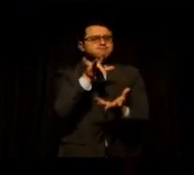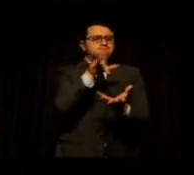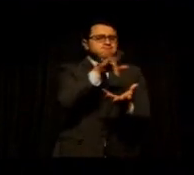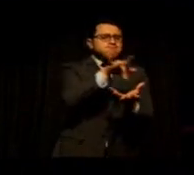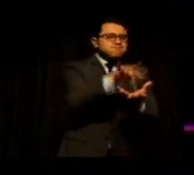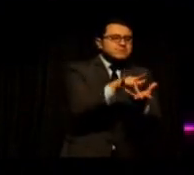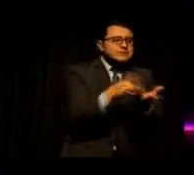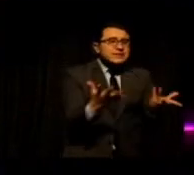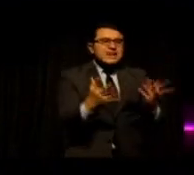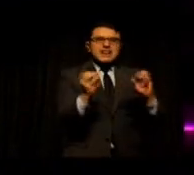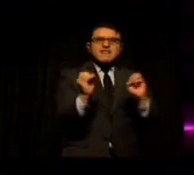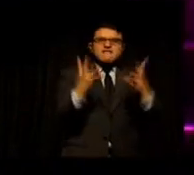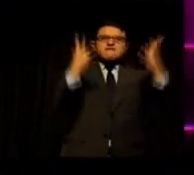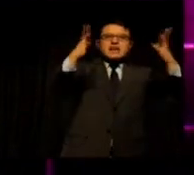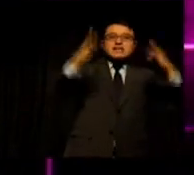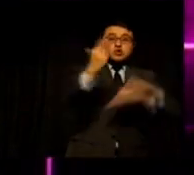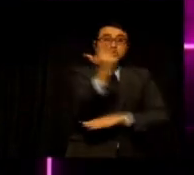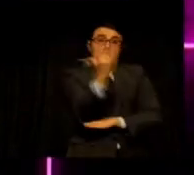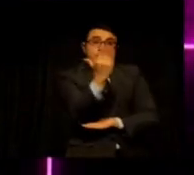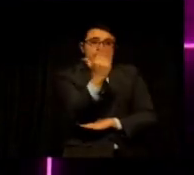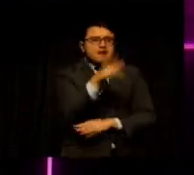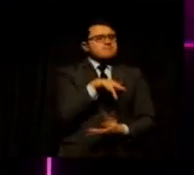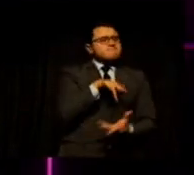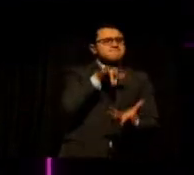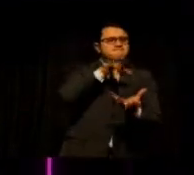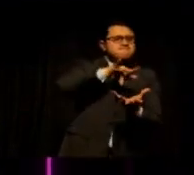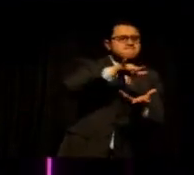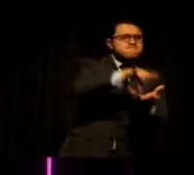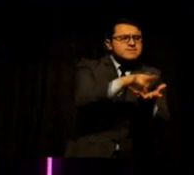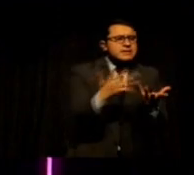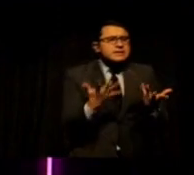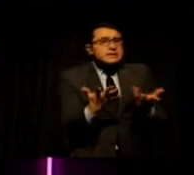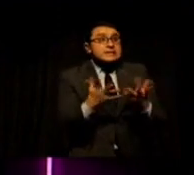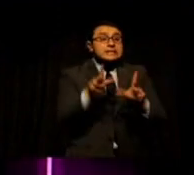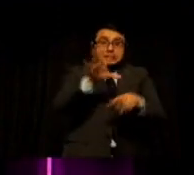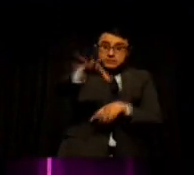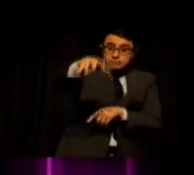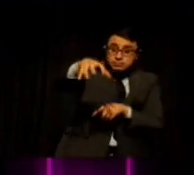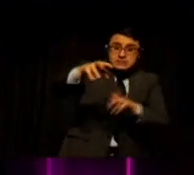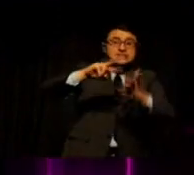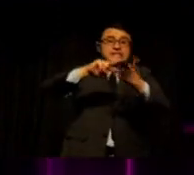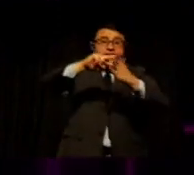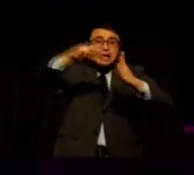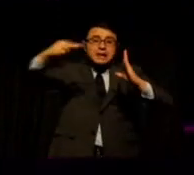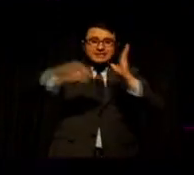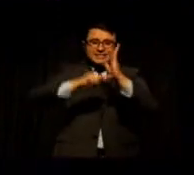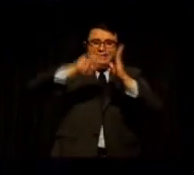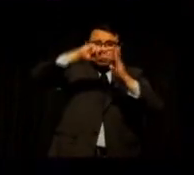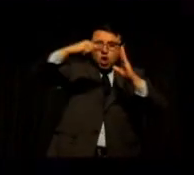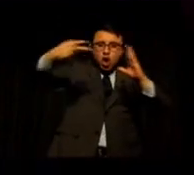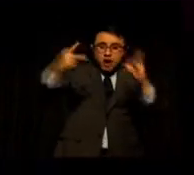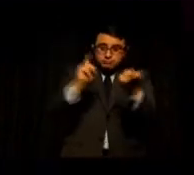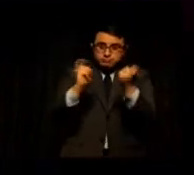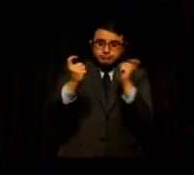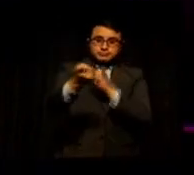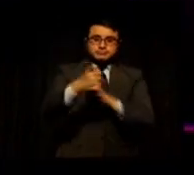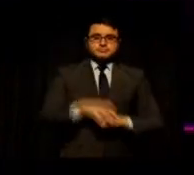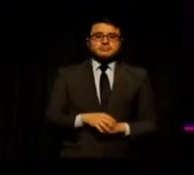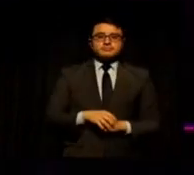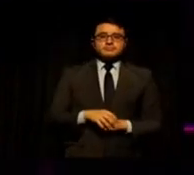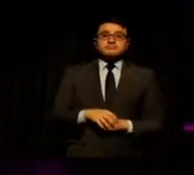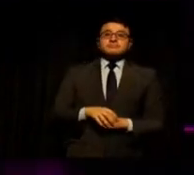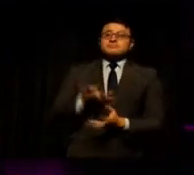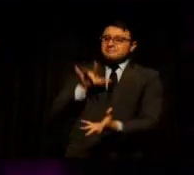como accenture tenía ese importante centro de transformación tecnológica estuvimos en el yang jian park